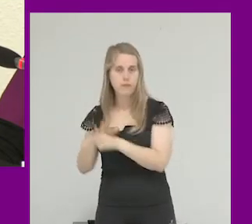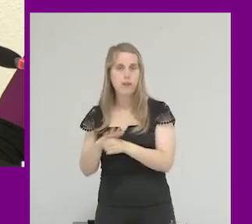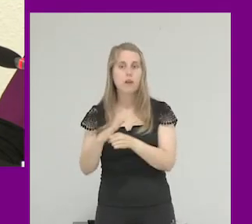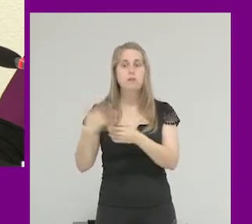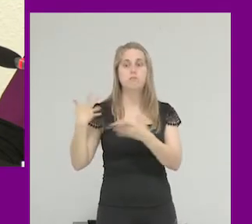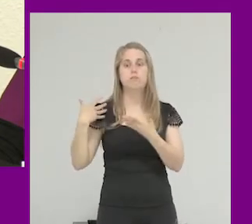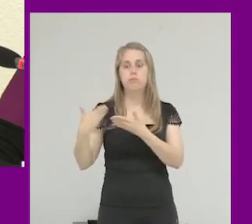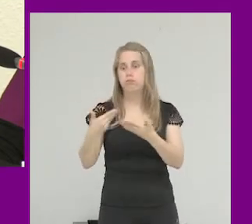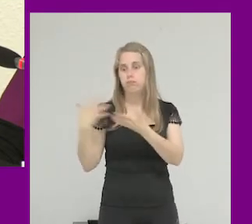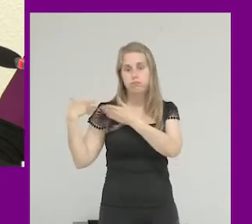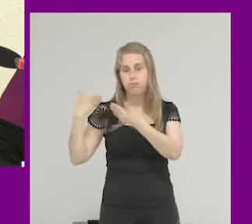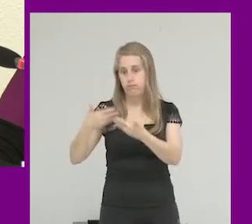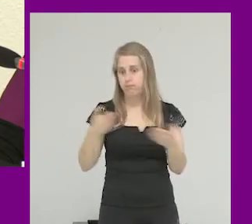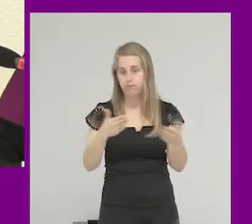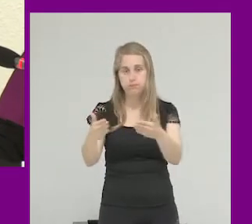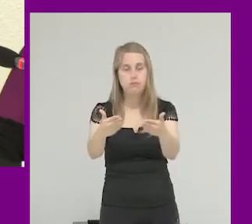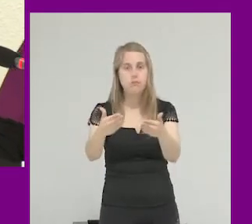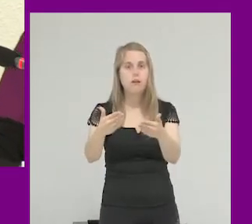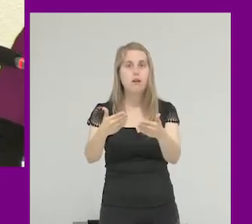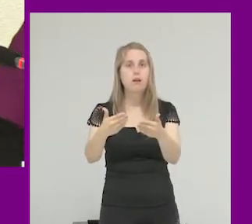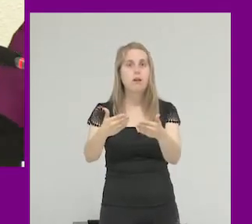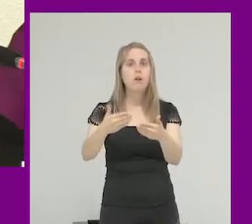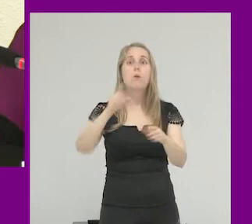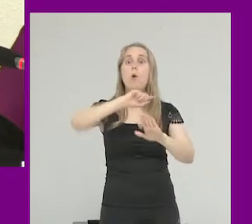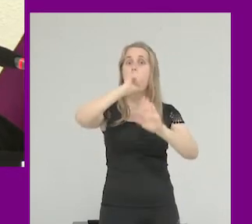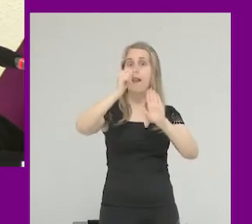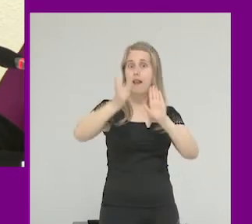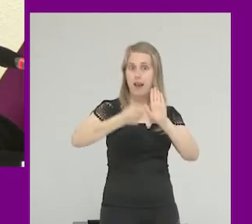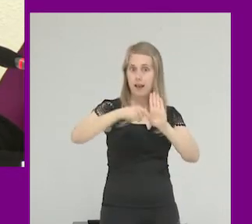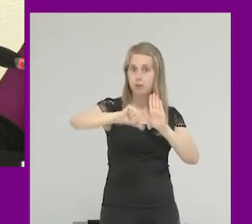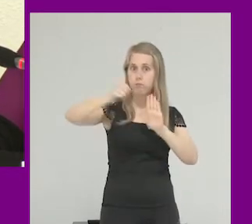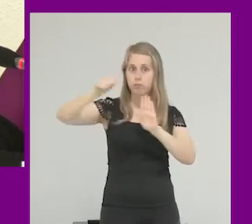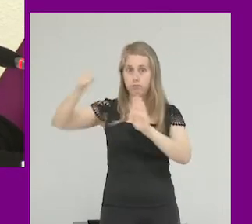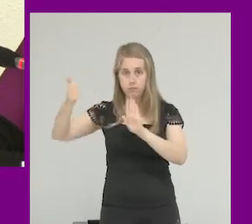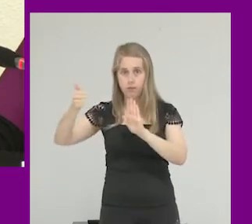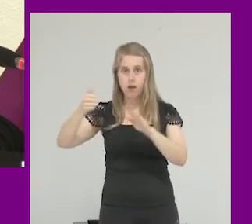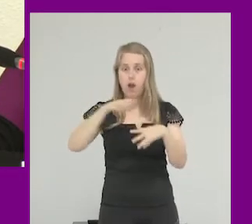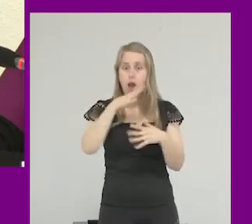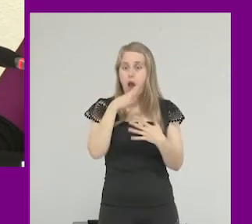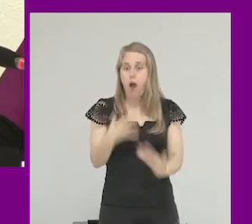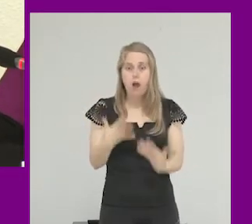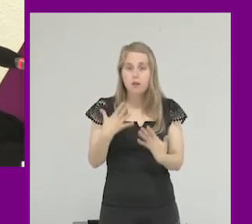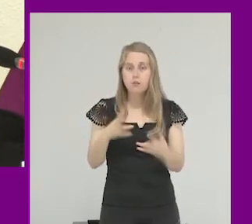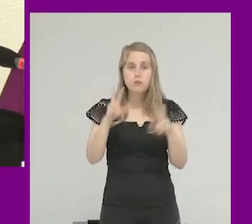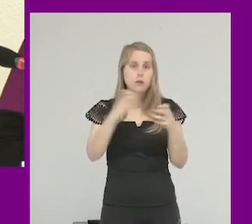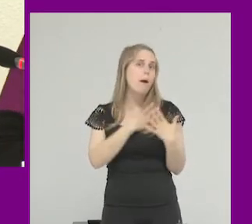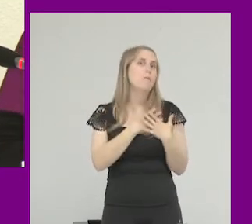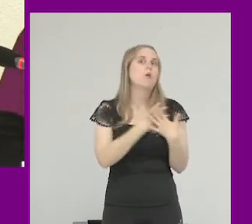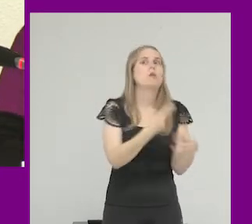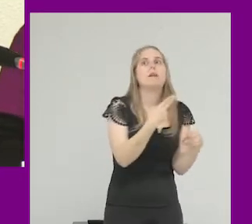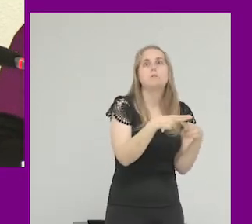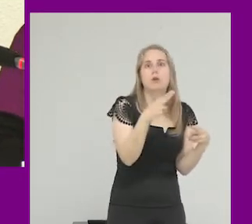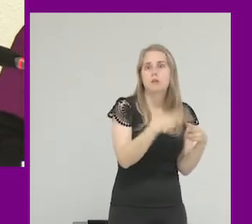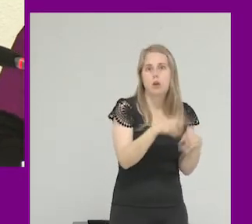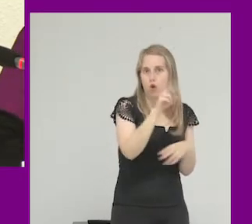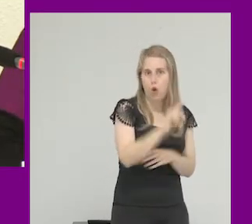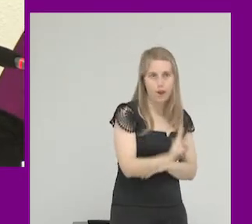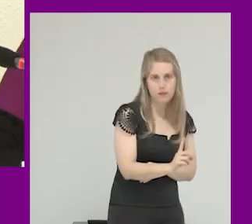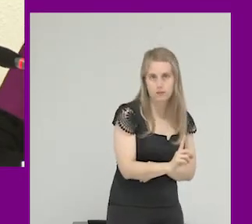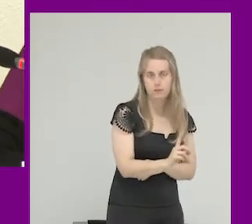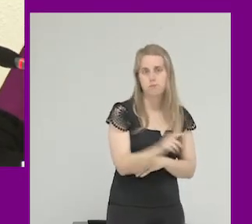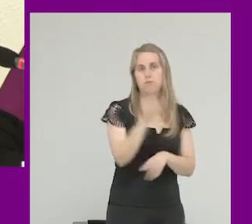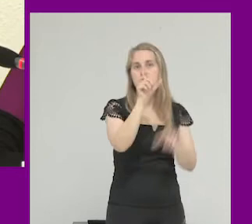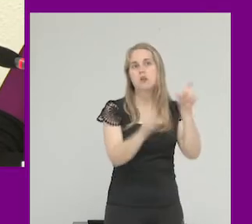recorrido afortunadamente se han aprobado leyes que hoy en día ya no es ni el voluntarismo político de algunas que desde